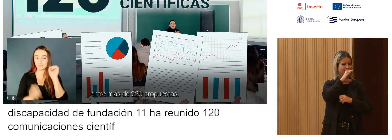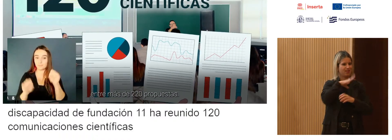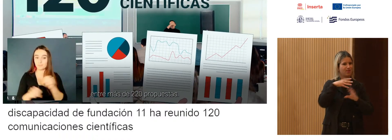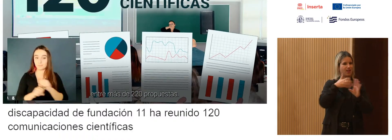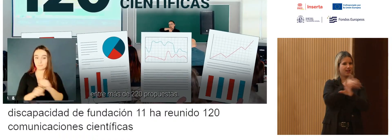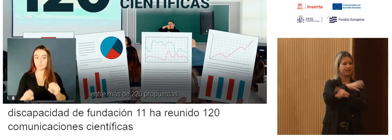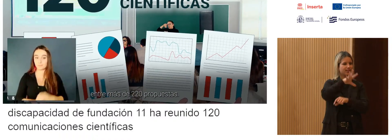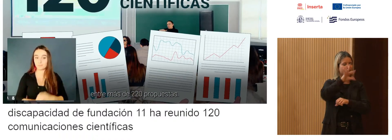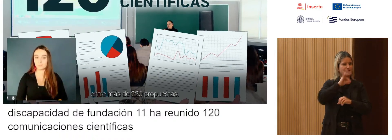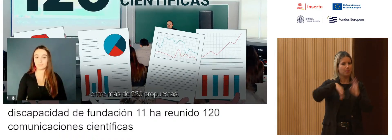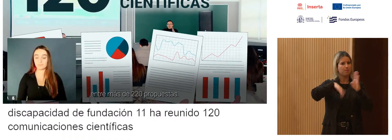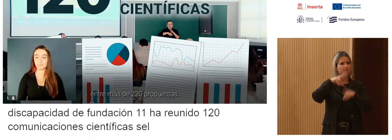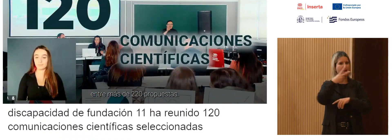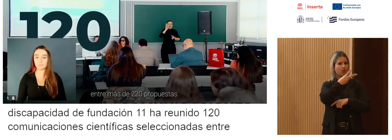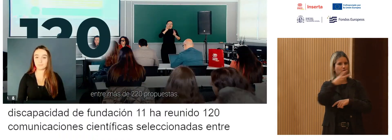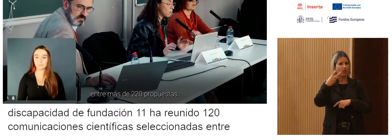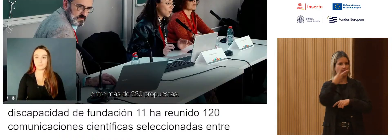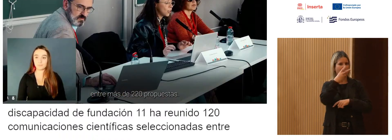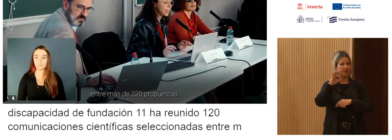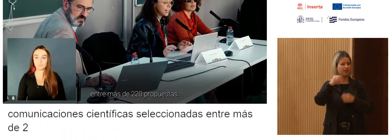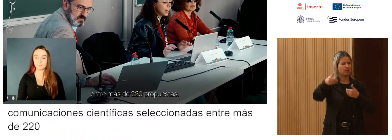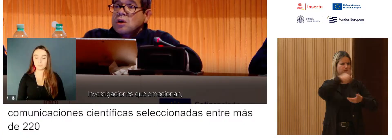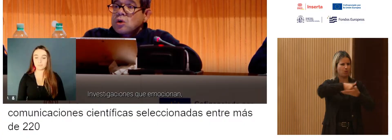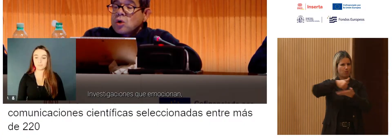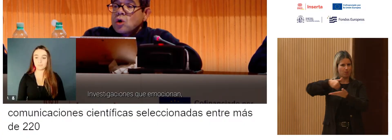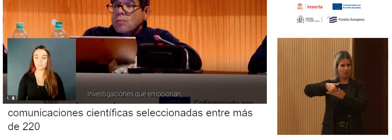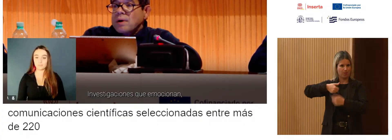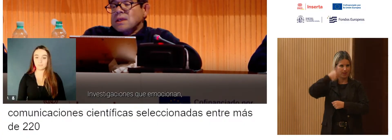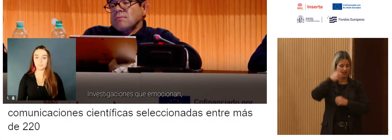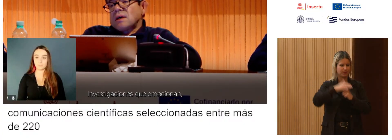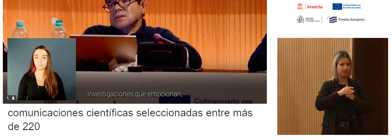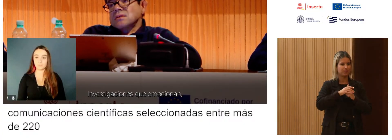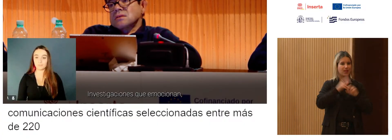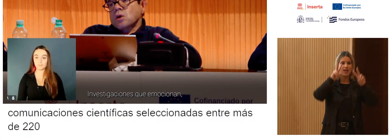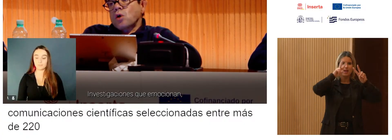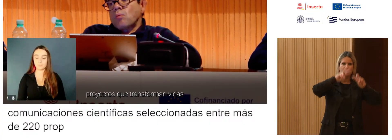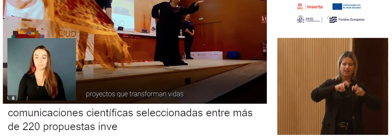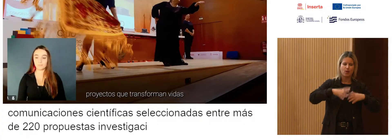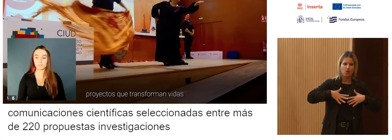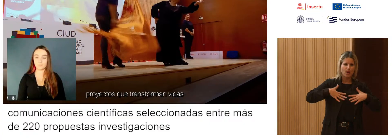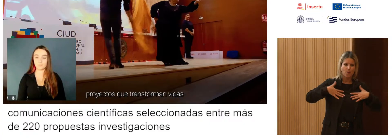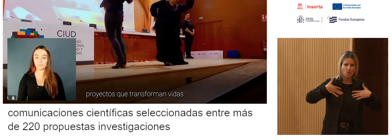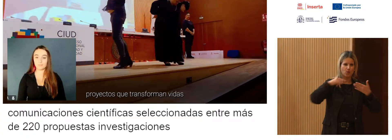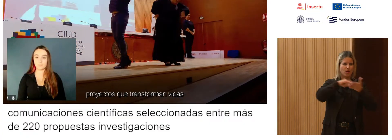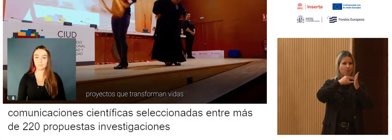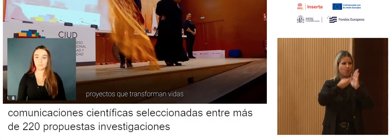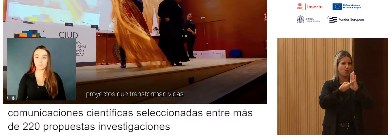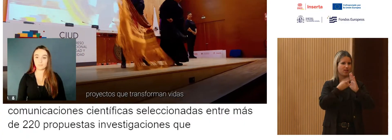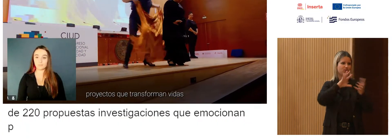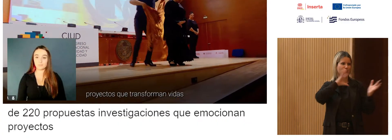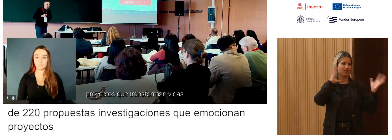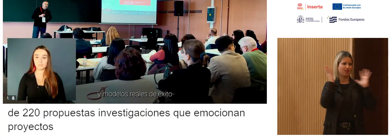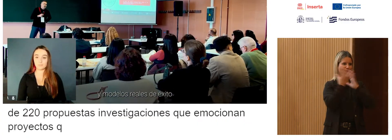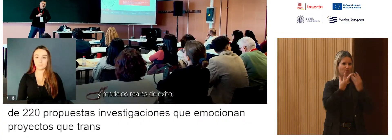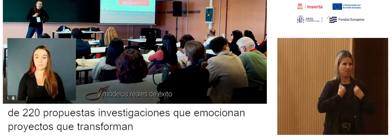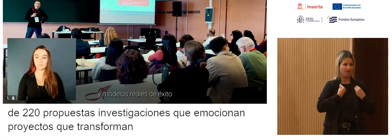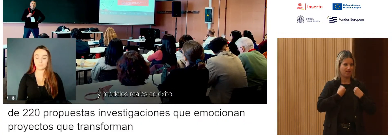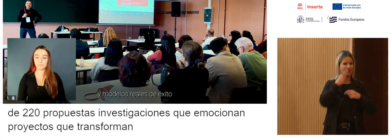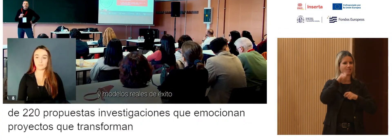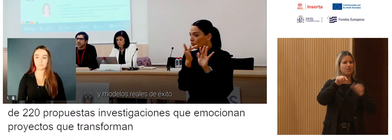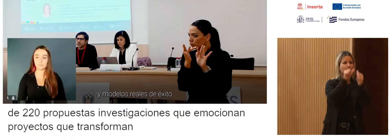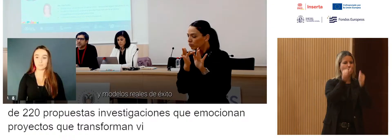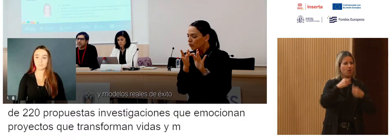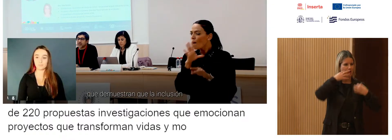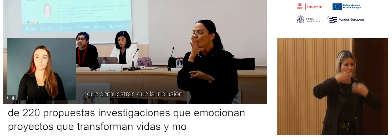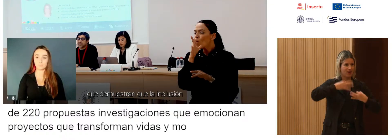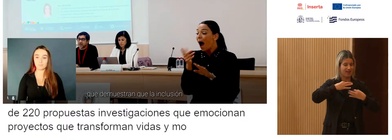seleccionadas entre más de 220 propuestas. Investigaciones que emocionan, proyectos que transforman vidas y modelos